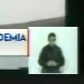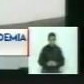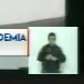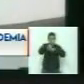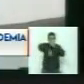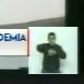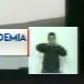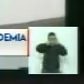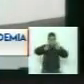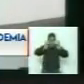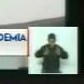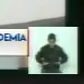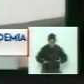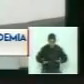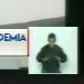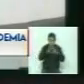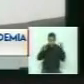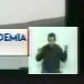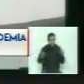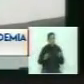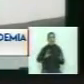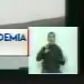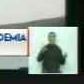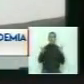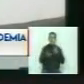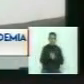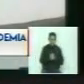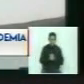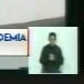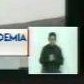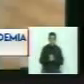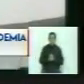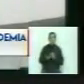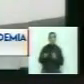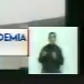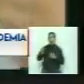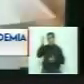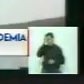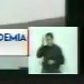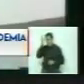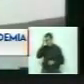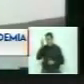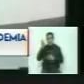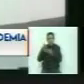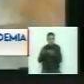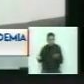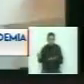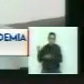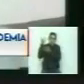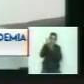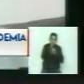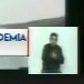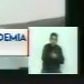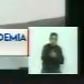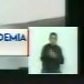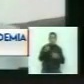desaparezca. La cuarentena lo que permite es que se adapte el sistema sanitario y las estrategias y las herramientas para cuando uno salga